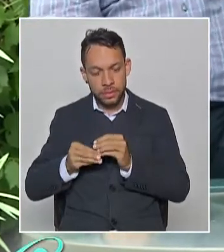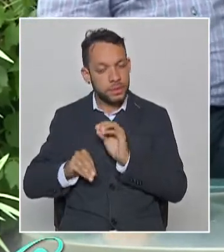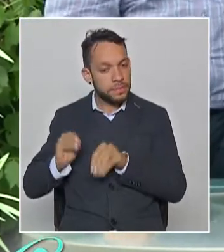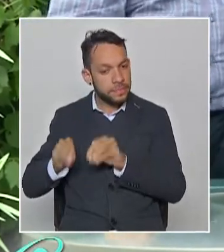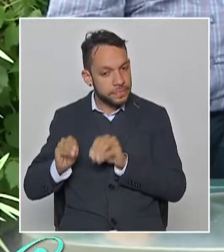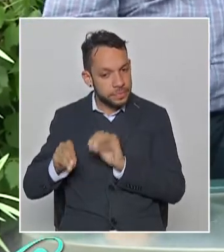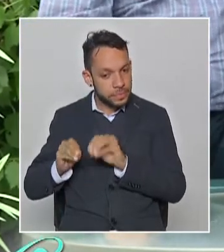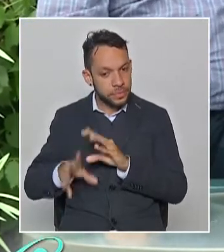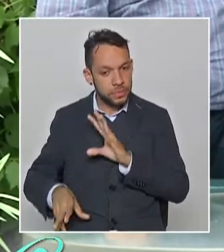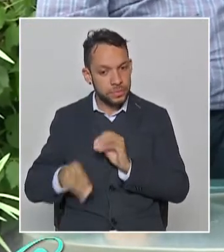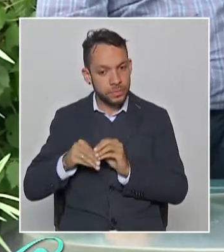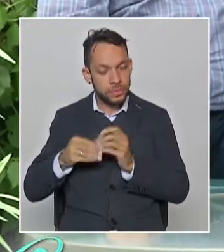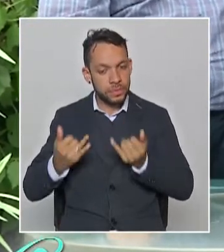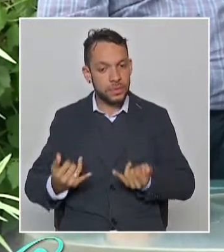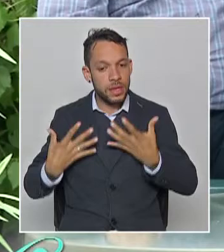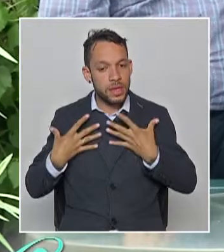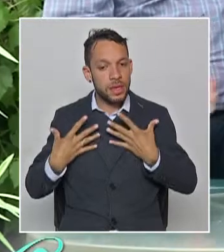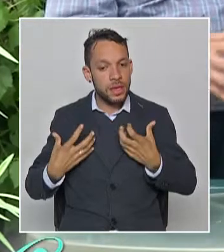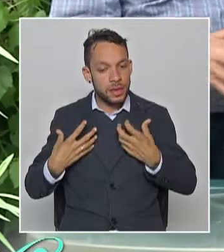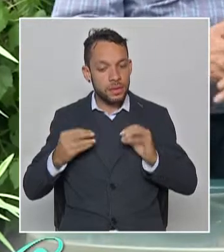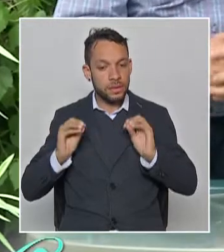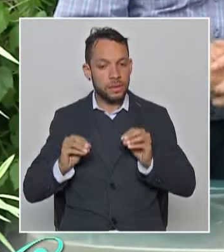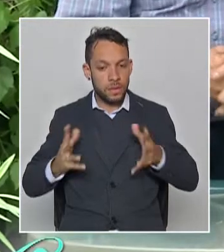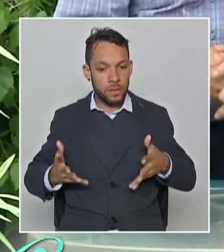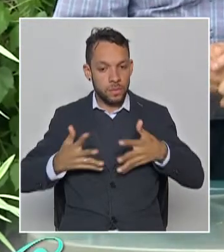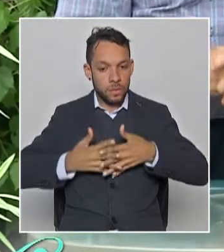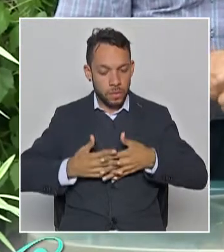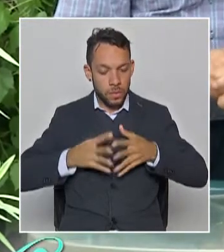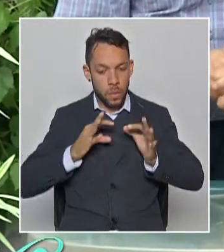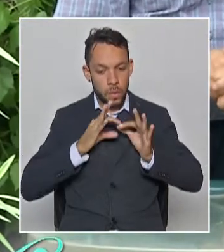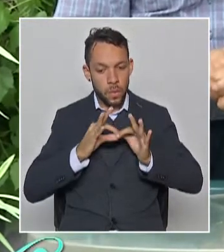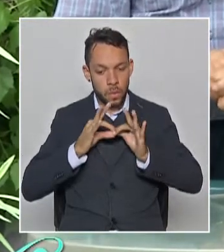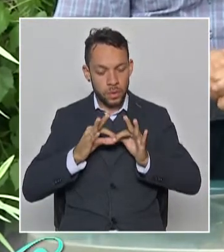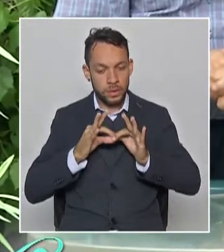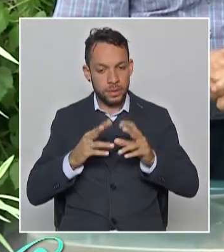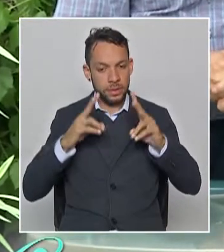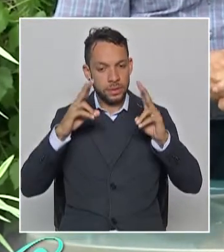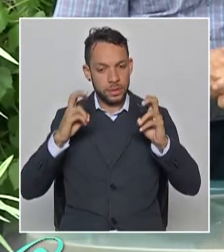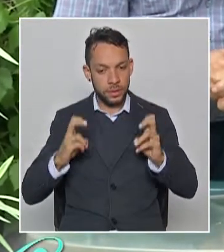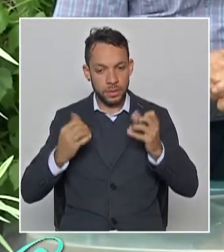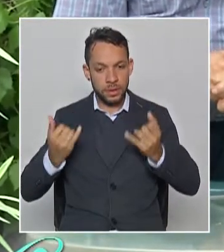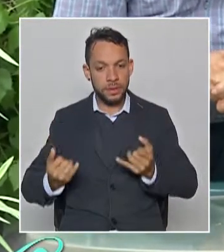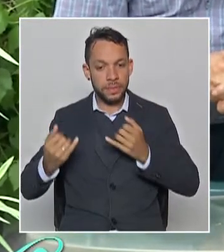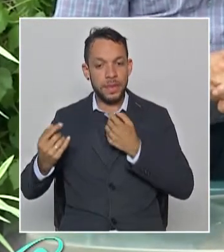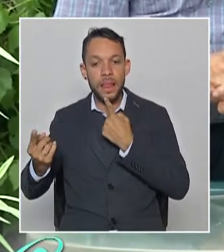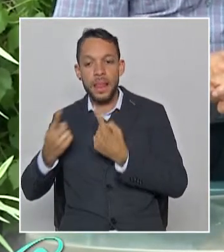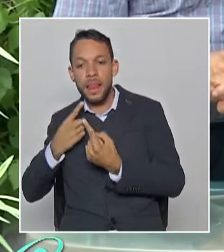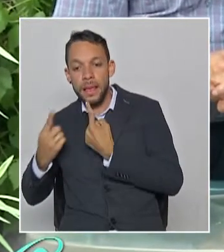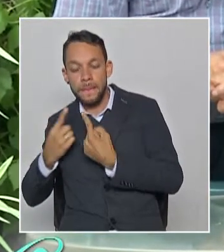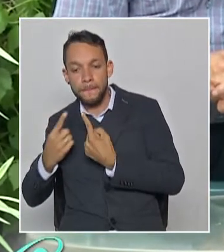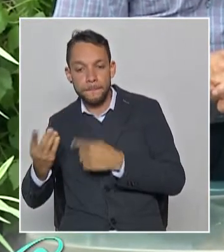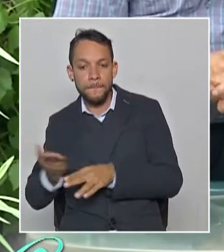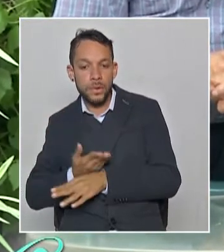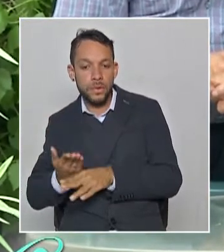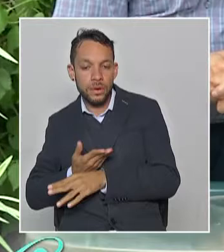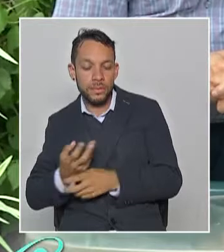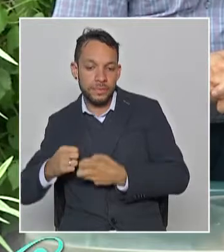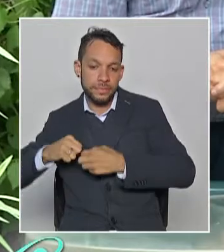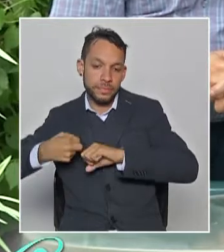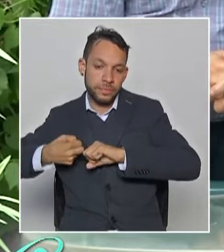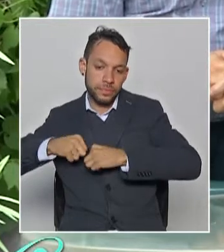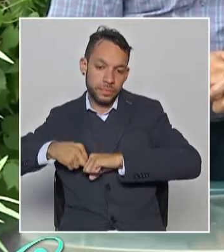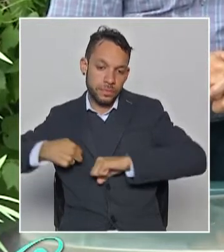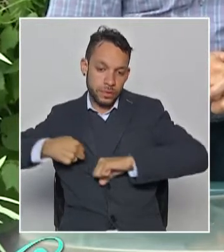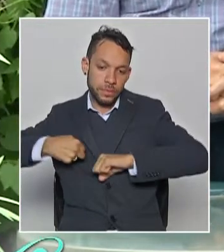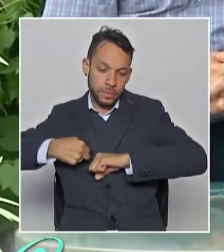entonces vamos a tratar de unir cabos. Porque lo que él está diciendo es que él fue por un problema en la rodilla y